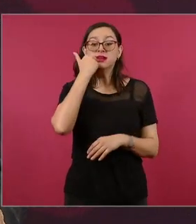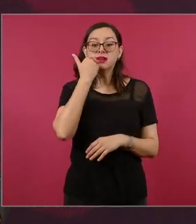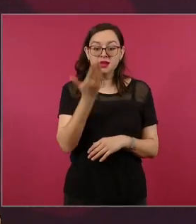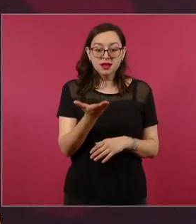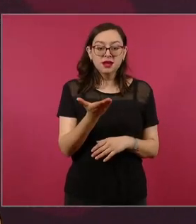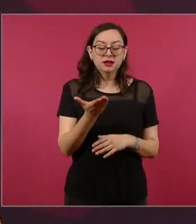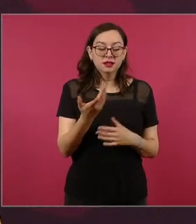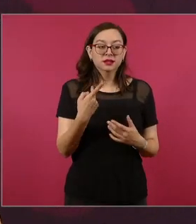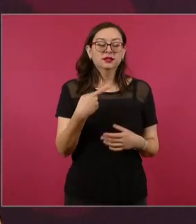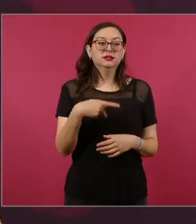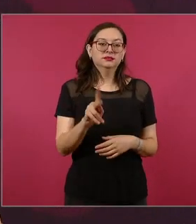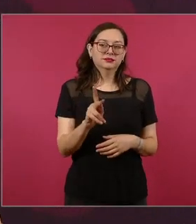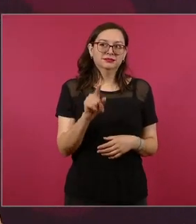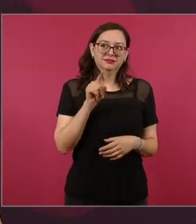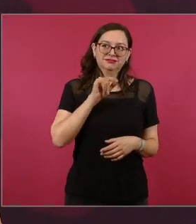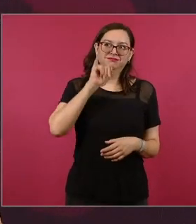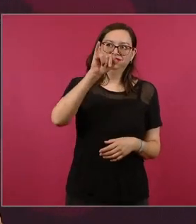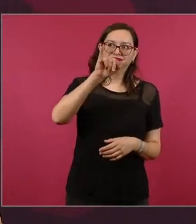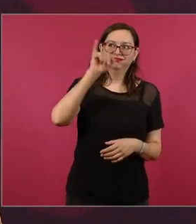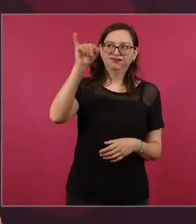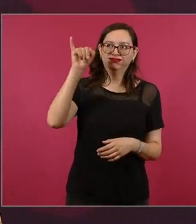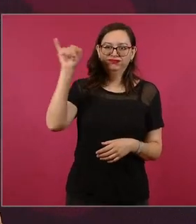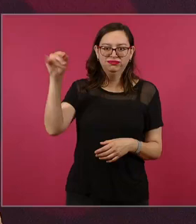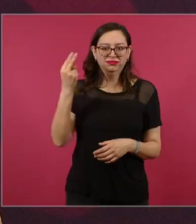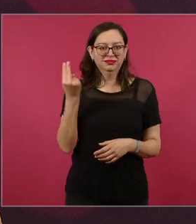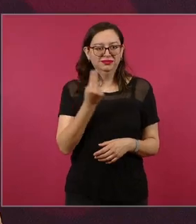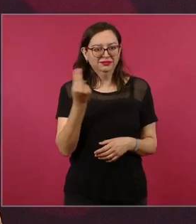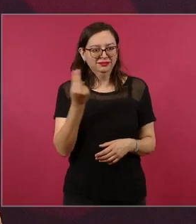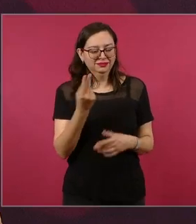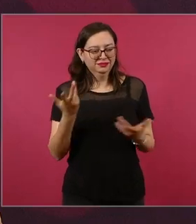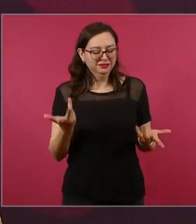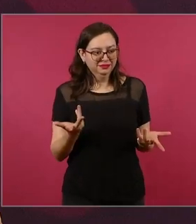pero sí hay quienes aceptan